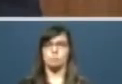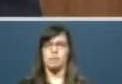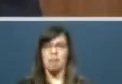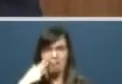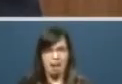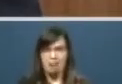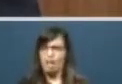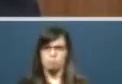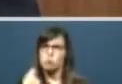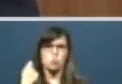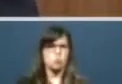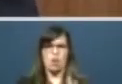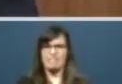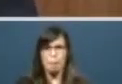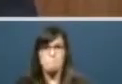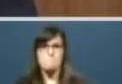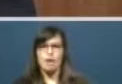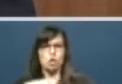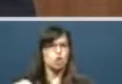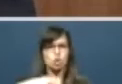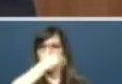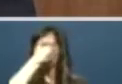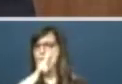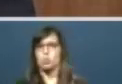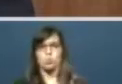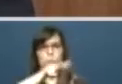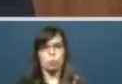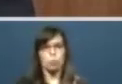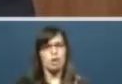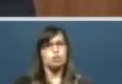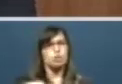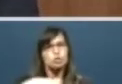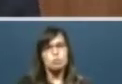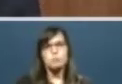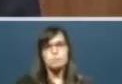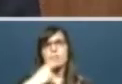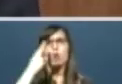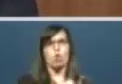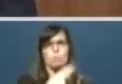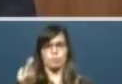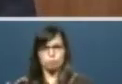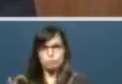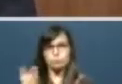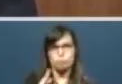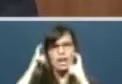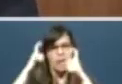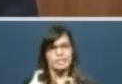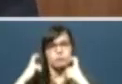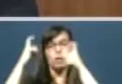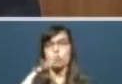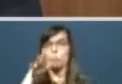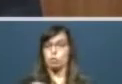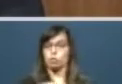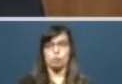desempleo ante la que nunca hemos cerrado los ojos y frente a la que sigue comprometido todo nuestro esfuerzo porque nuestra principal